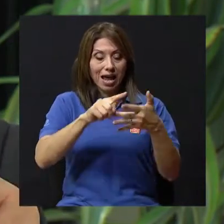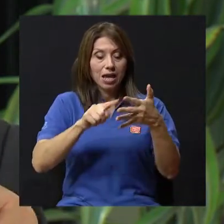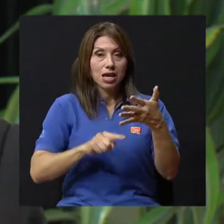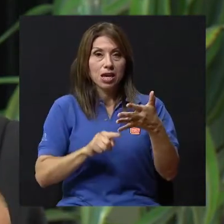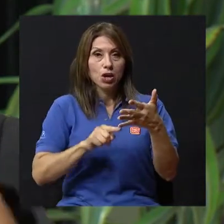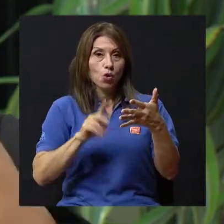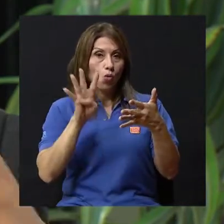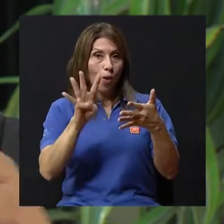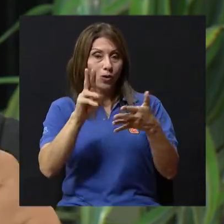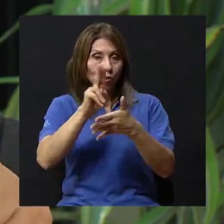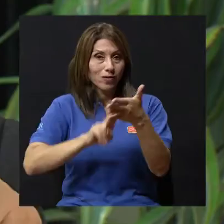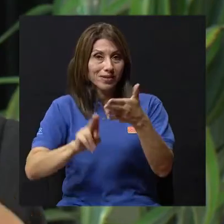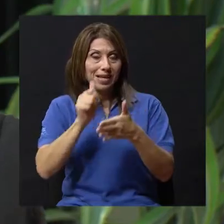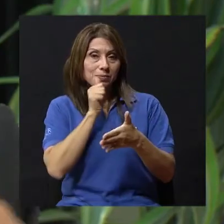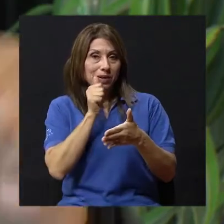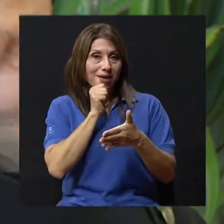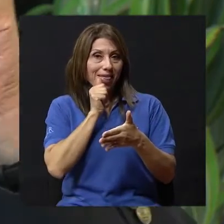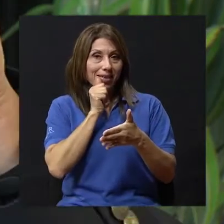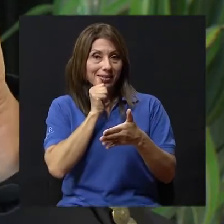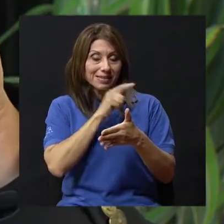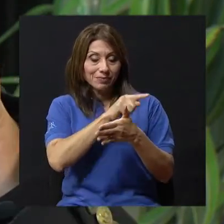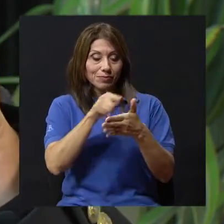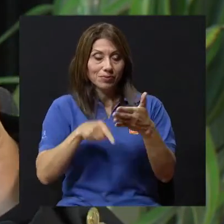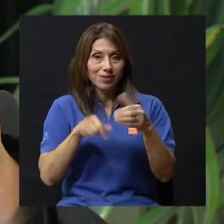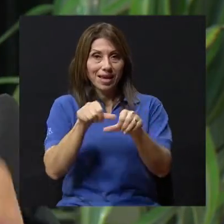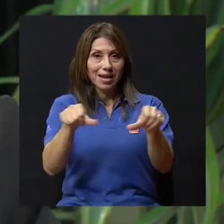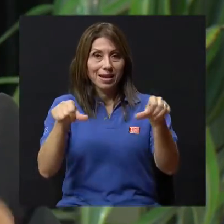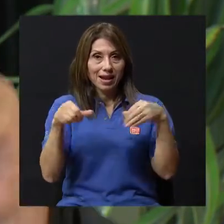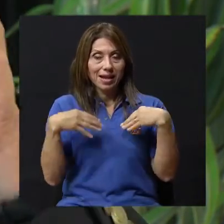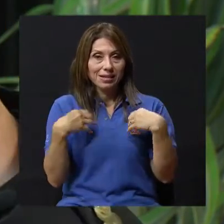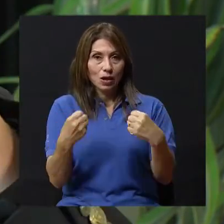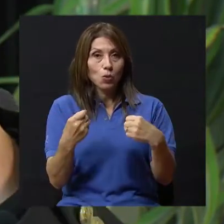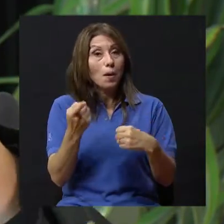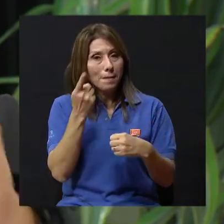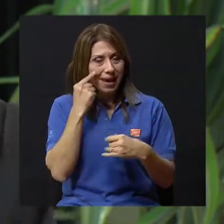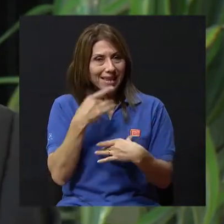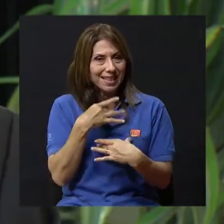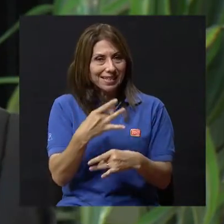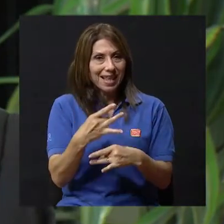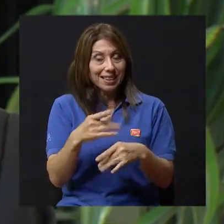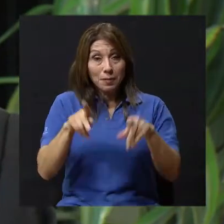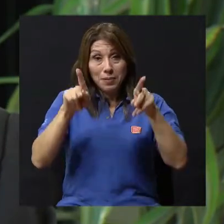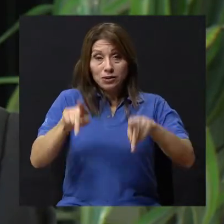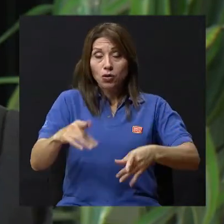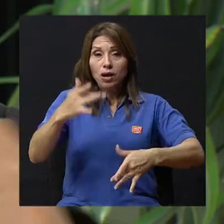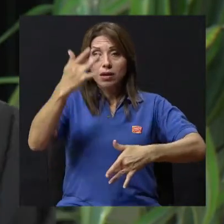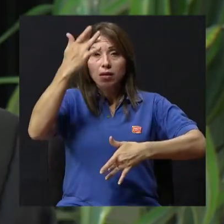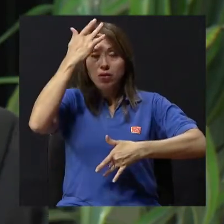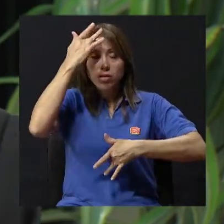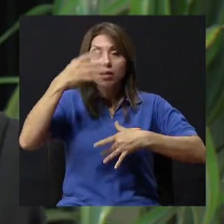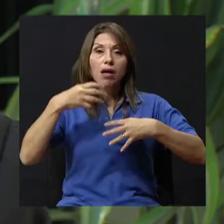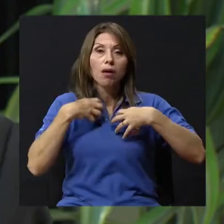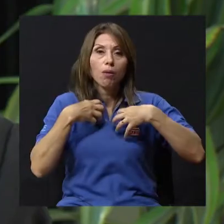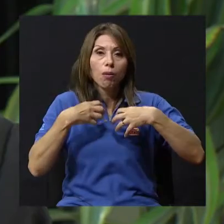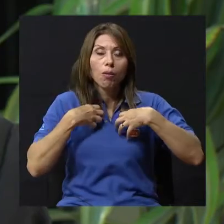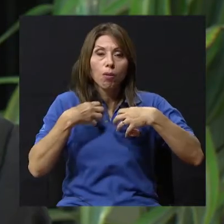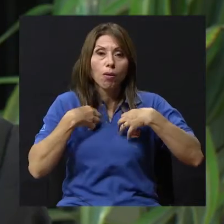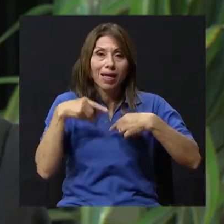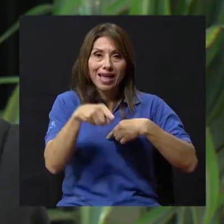de la salud. Bueno, vean qué interesante. Los pacientes asmáticos eran los que